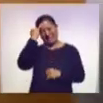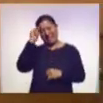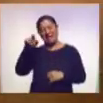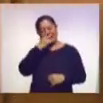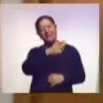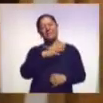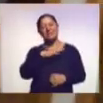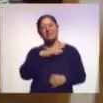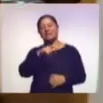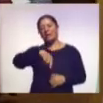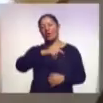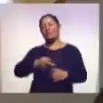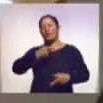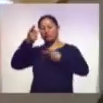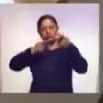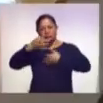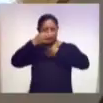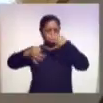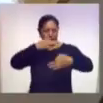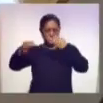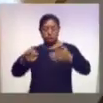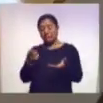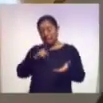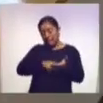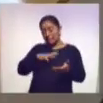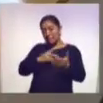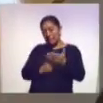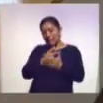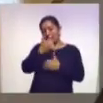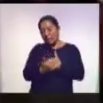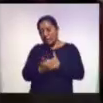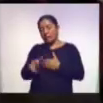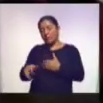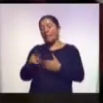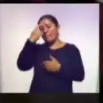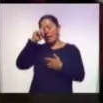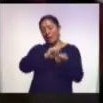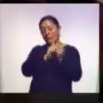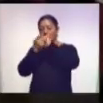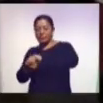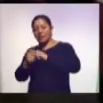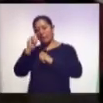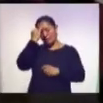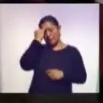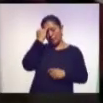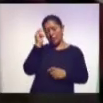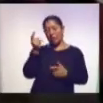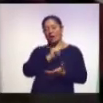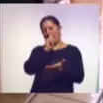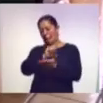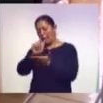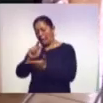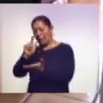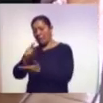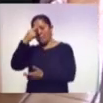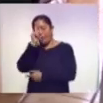manera interinstitucional desarrollan un proyecto para traducir a lenguas indígenas ordenamientos jurídicos a fin de que este sector